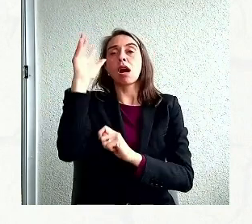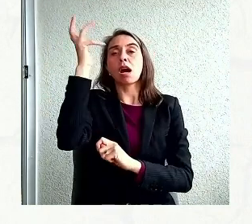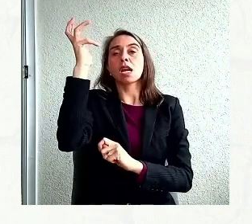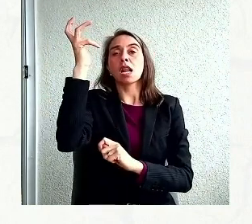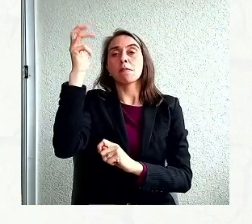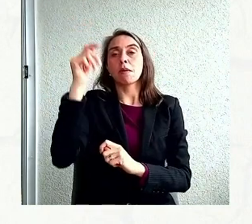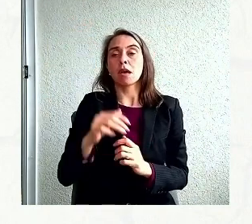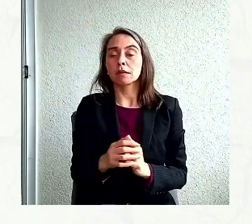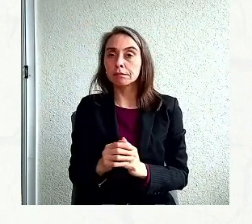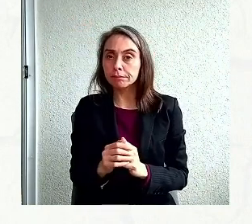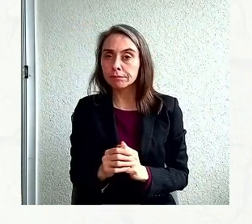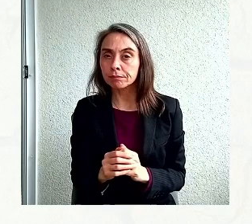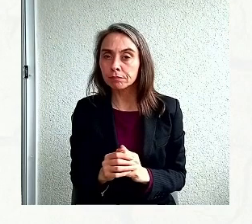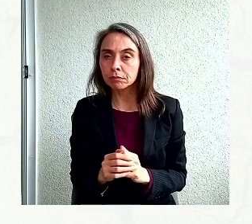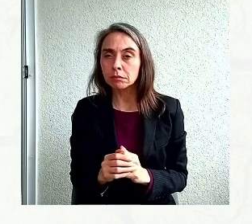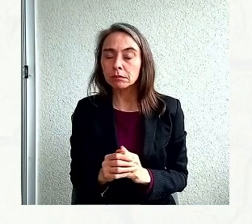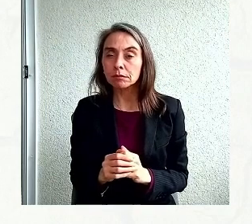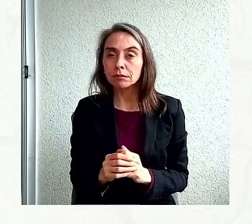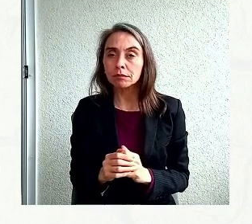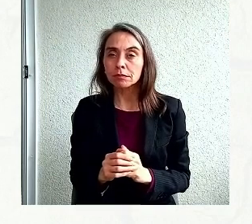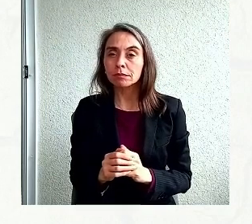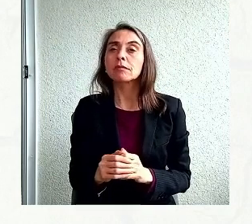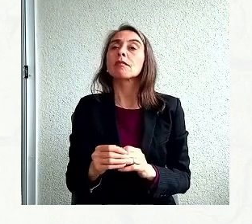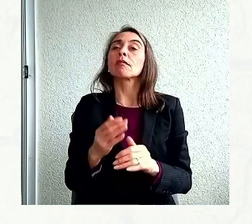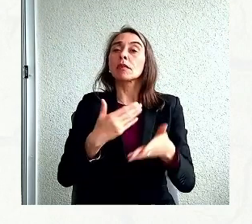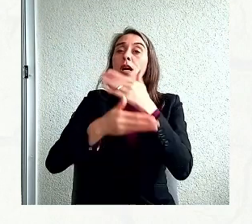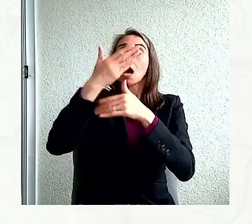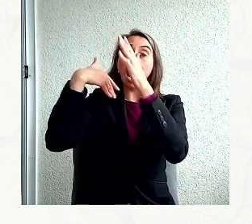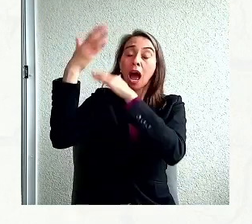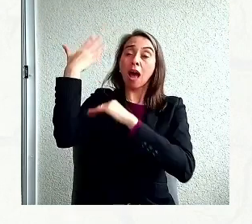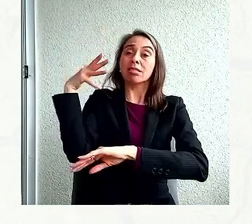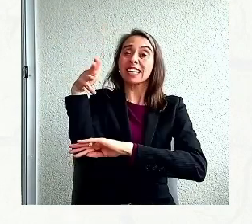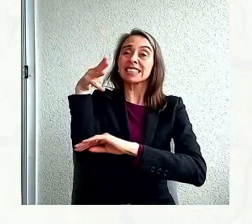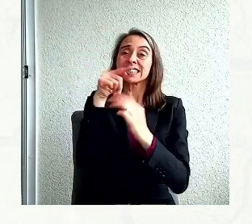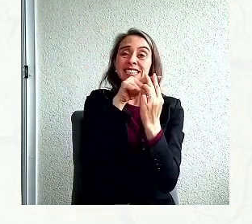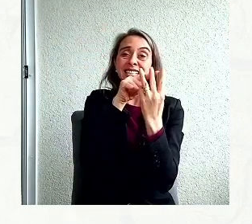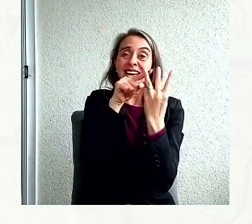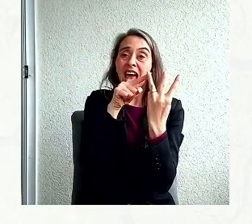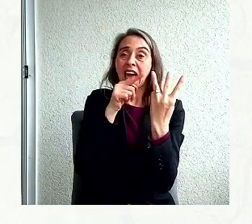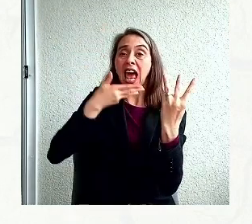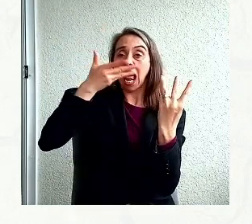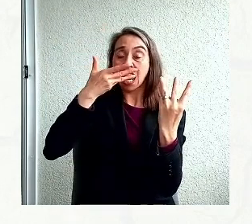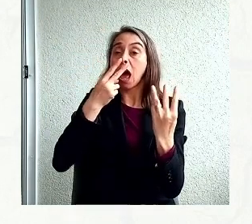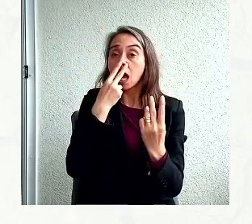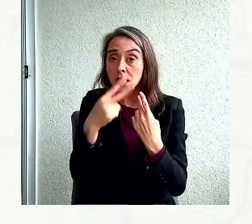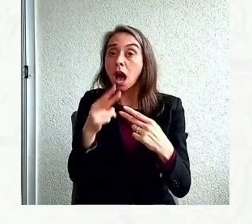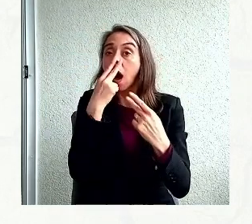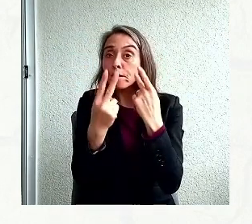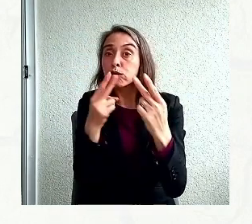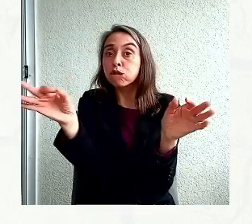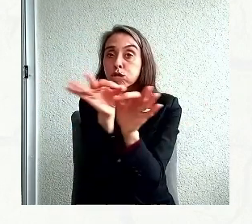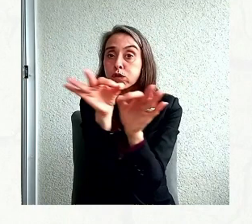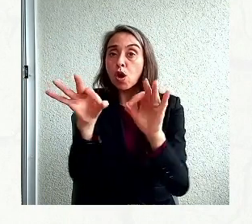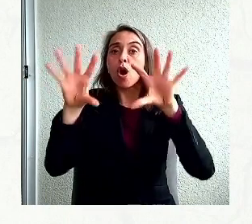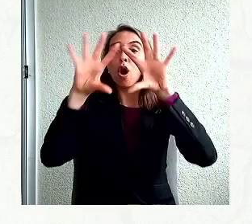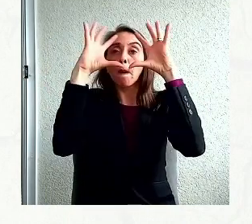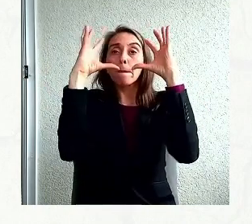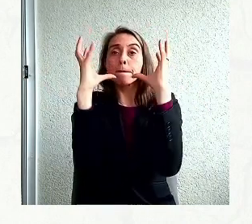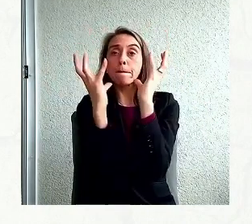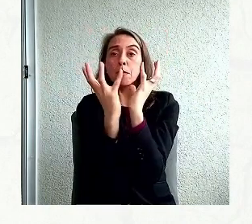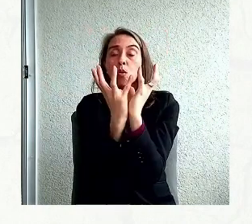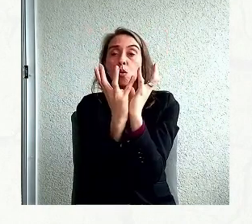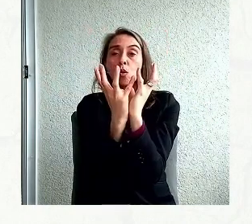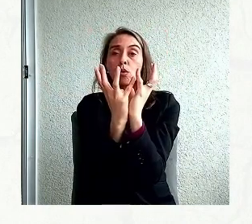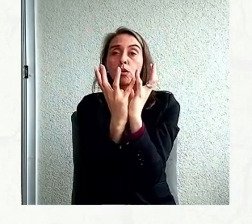Y esto también lo vimos anteriormente en las charlas respecto de cómo el planeta es cada vez menos